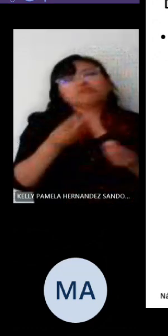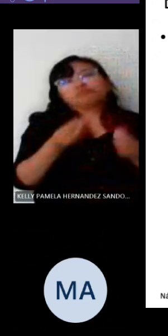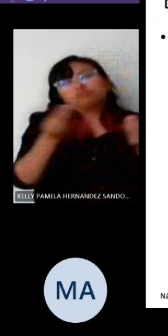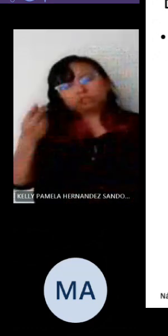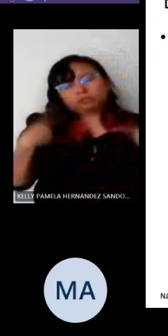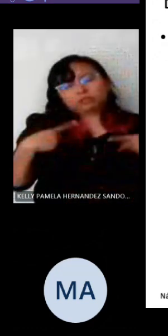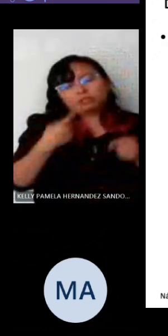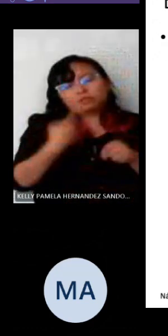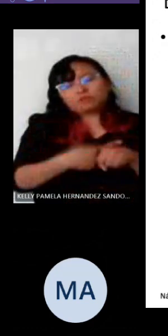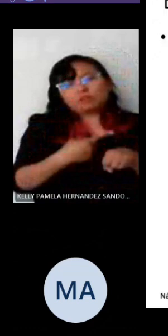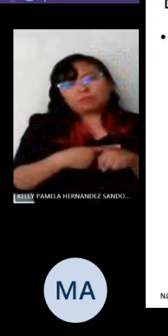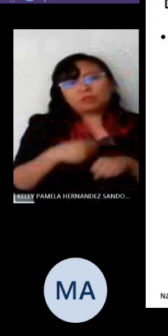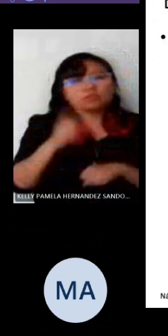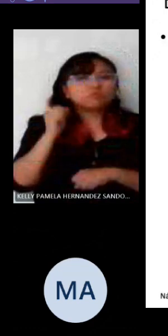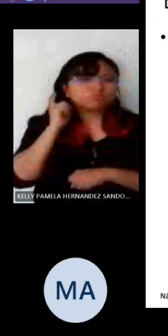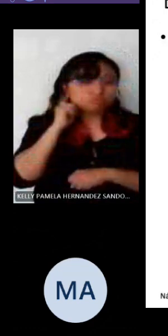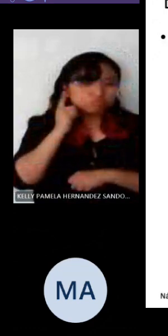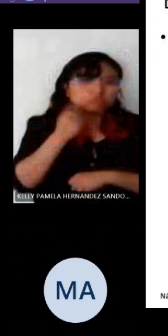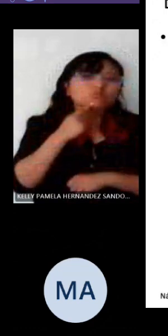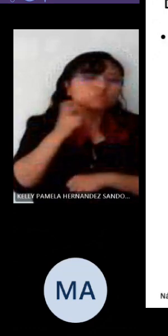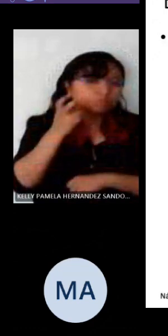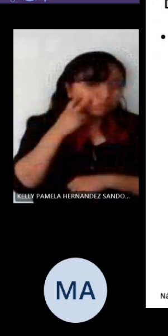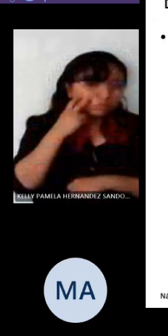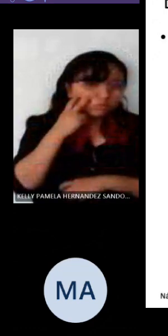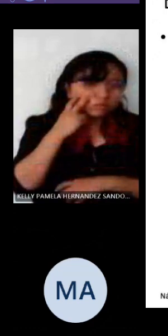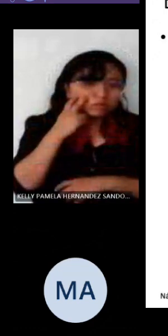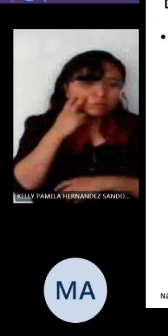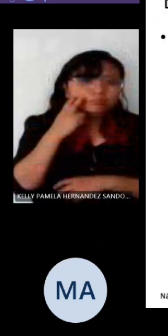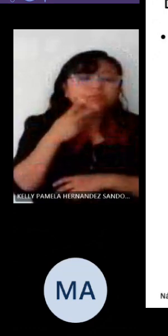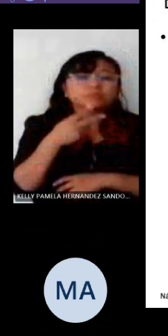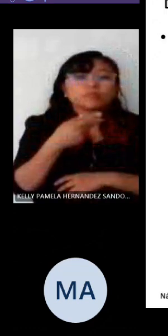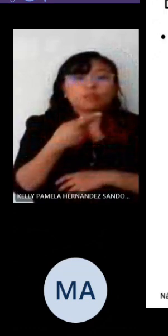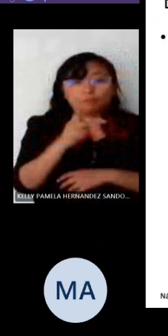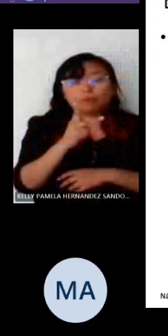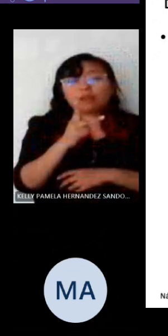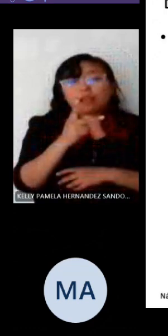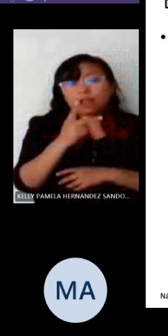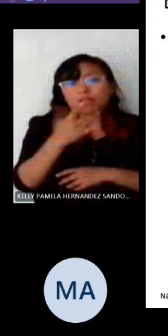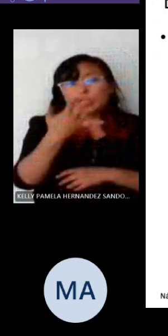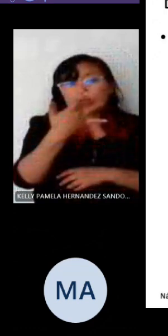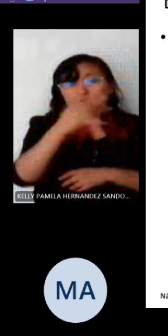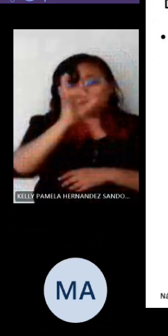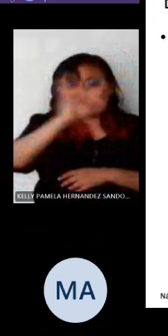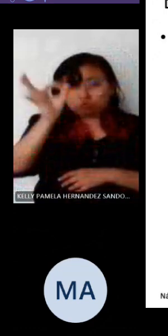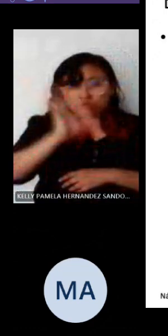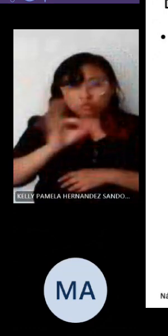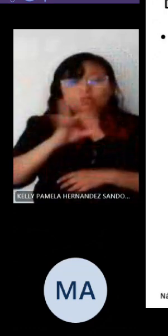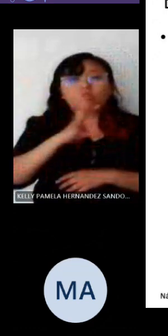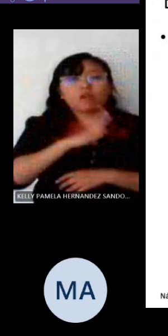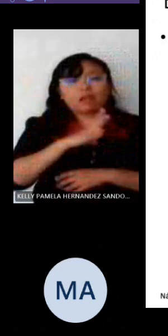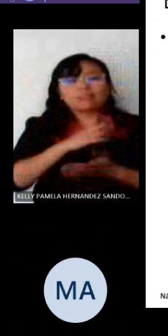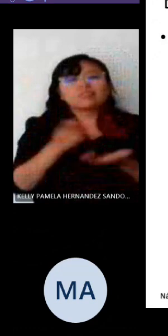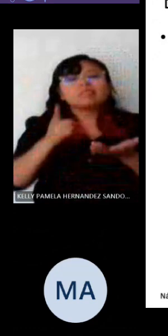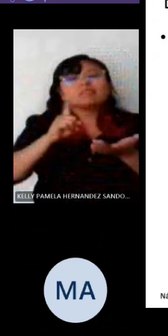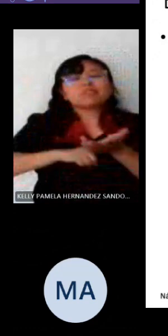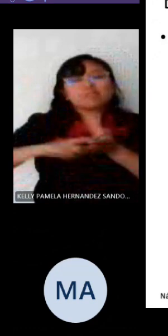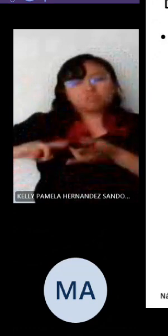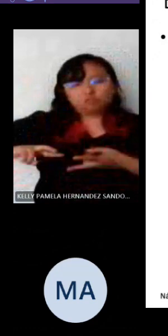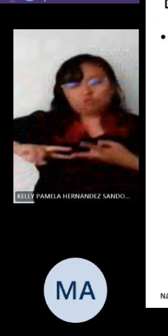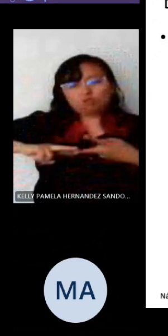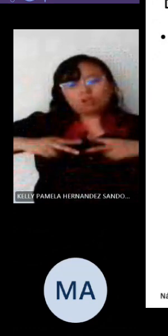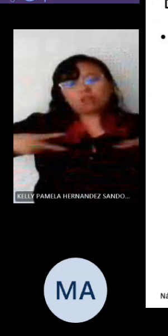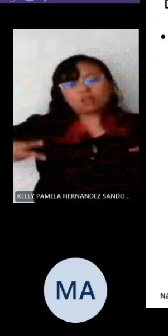los individuos que son sordos y ciegos van a poder tener mutaciones a nivel de los genes del síndrome de